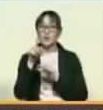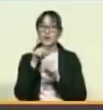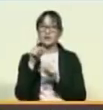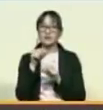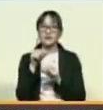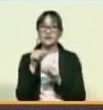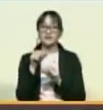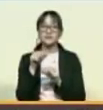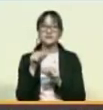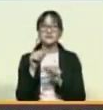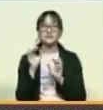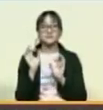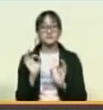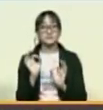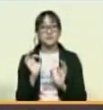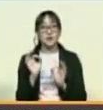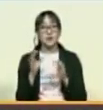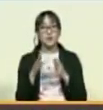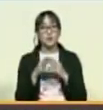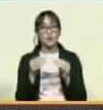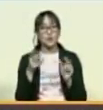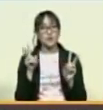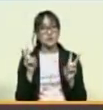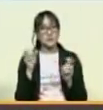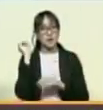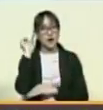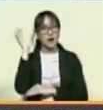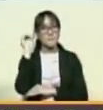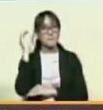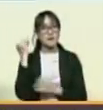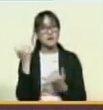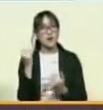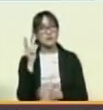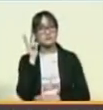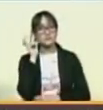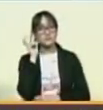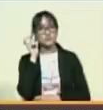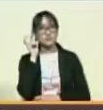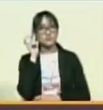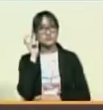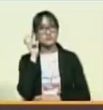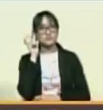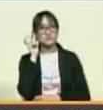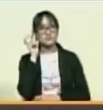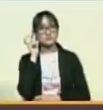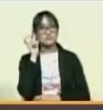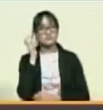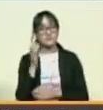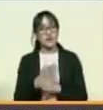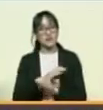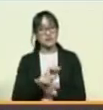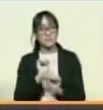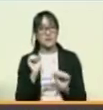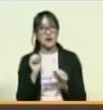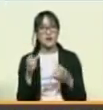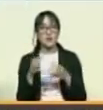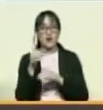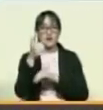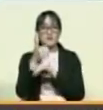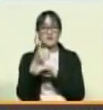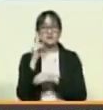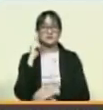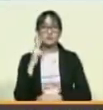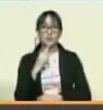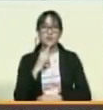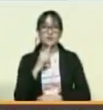Twitter. A propósito precisamente de todo lo que tiene que ver con esta campaña, hasta ahora nosotros escuchamos palabras que dio más temprano el jefe del comando de campaña